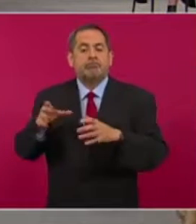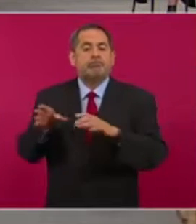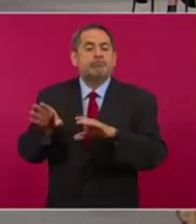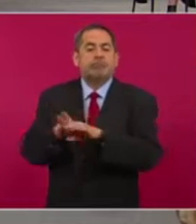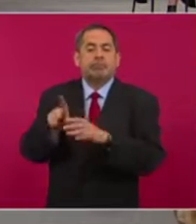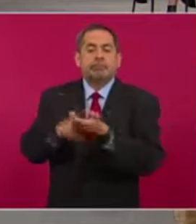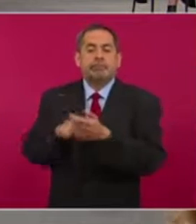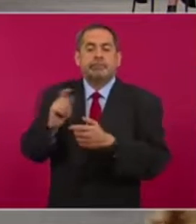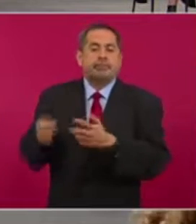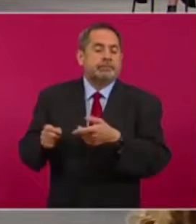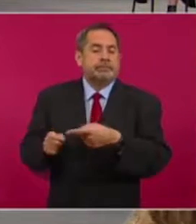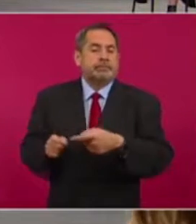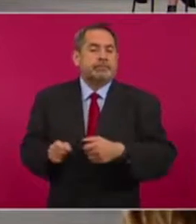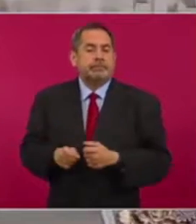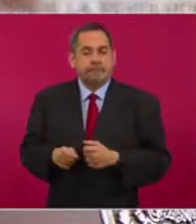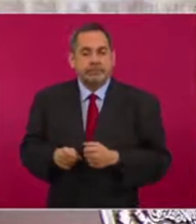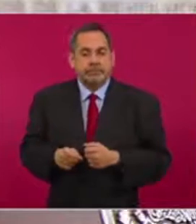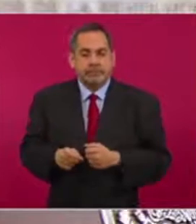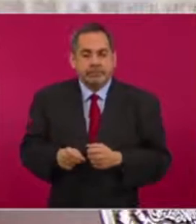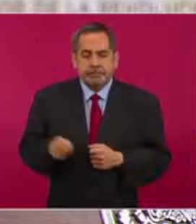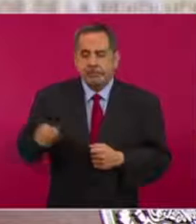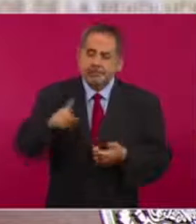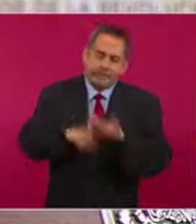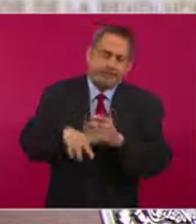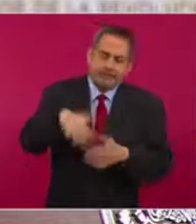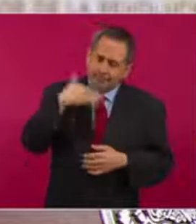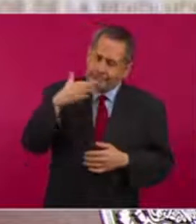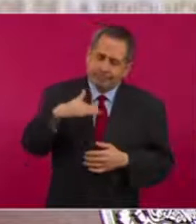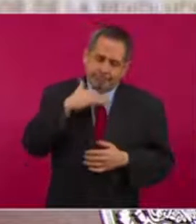funcionaba para la corrupción.